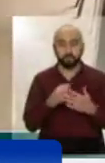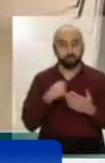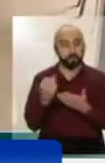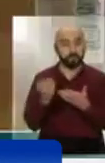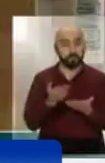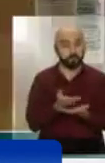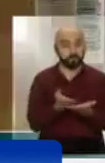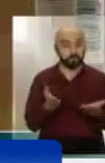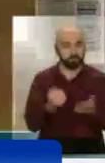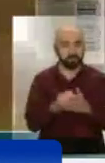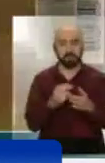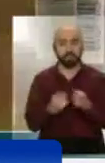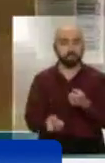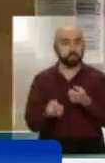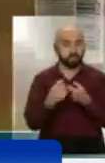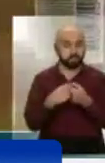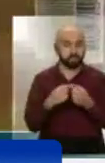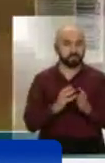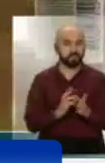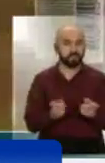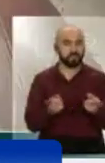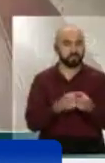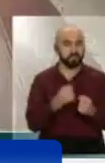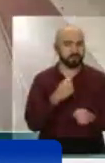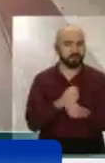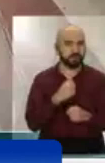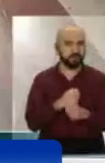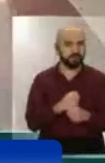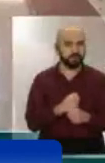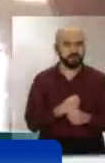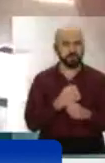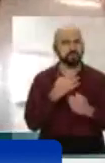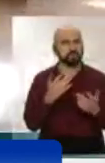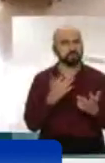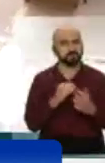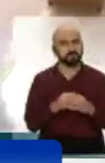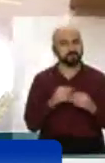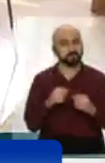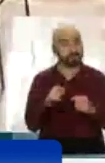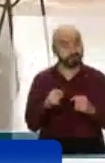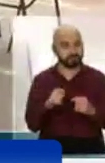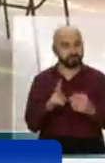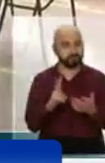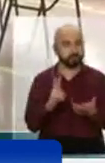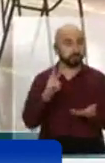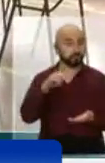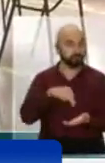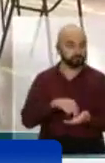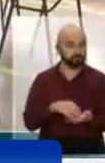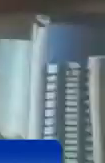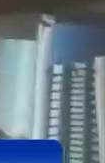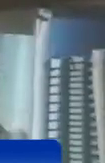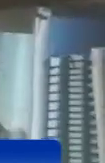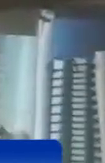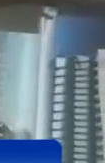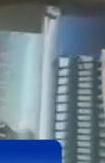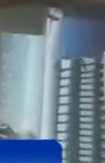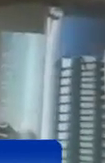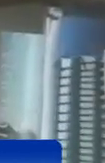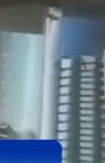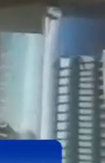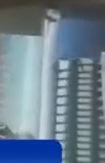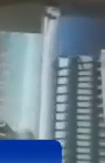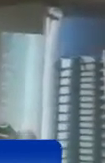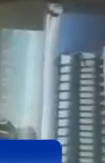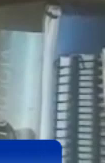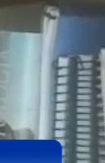que se incorpore a ese consejo de trabajo porque es ciertamente que su presencia va a hacer el tremendamente útil el ministró educación